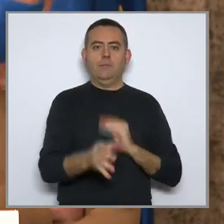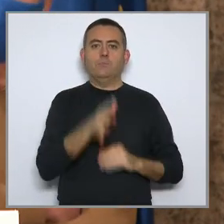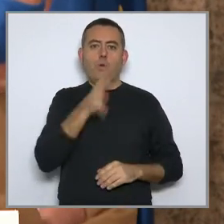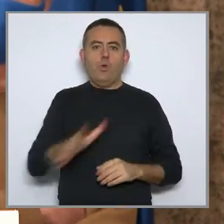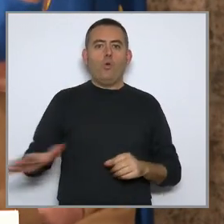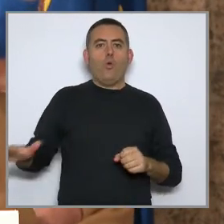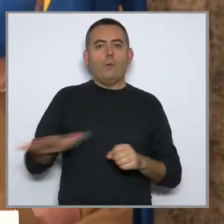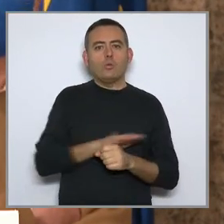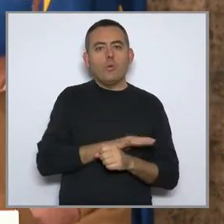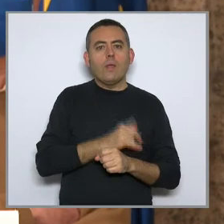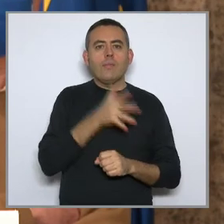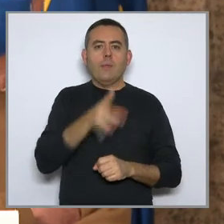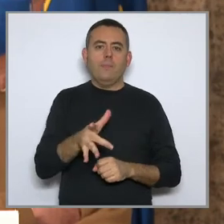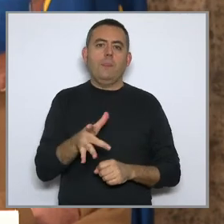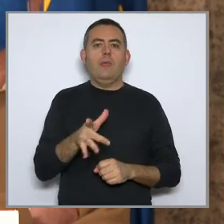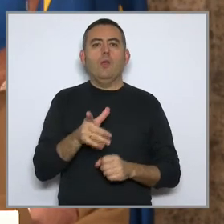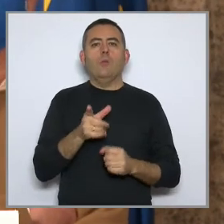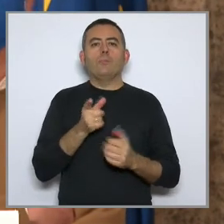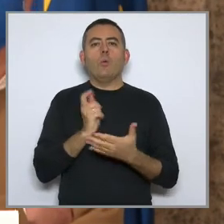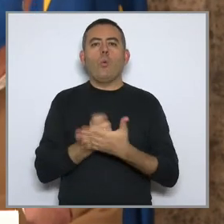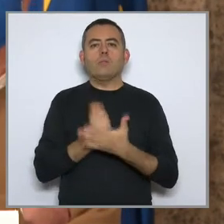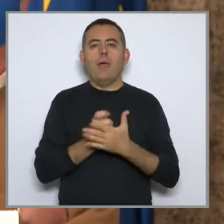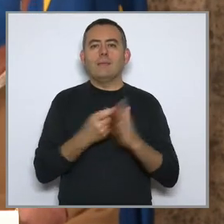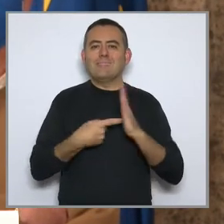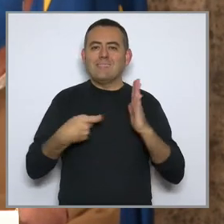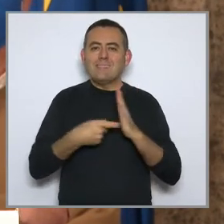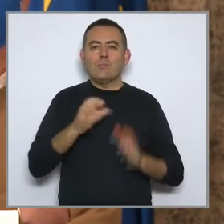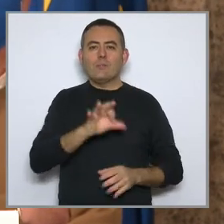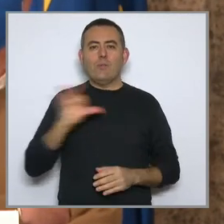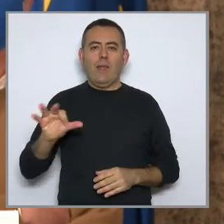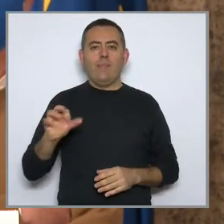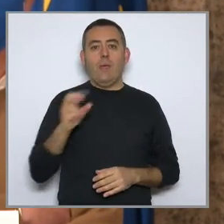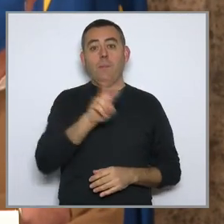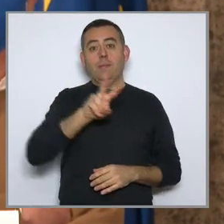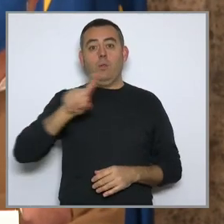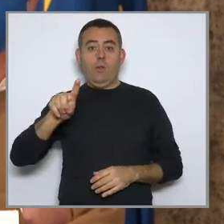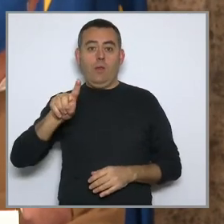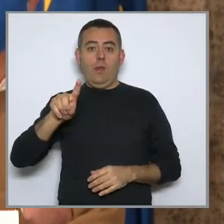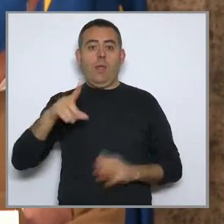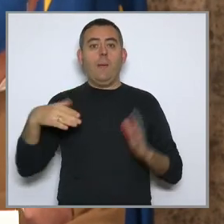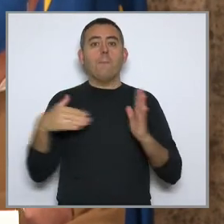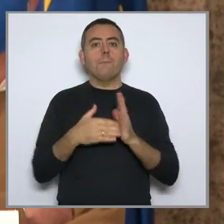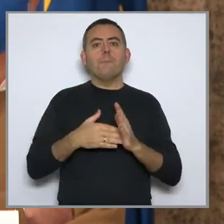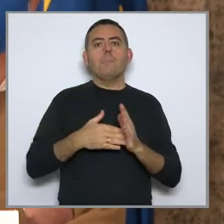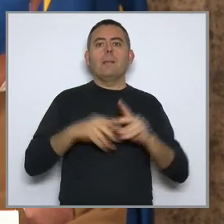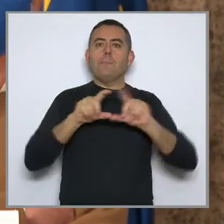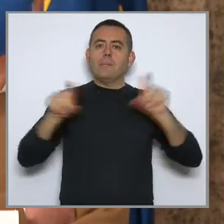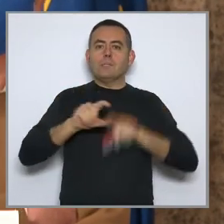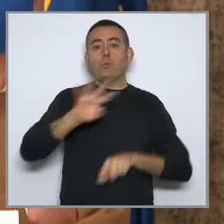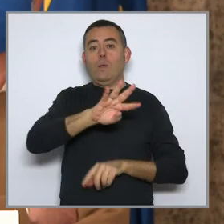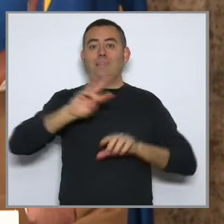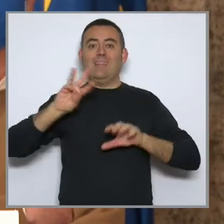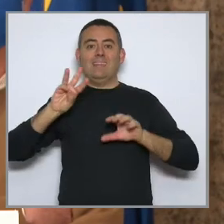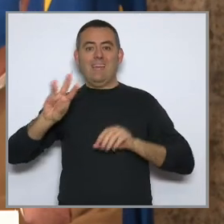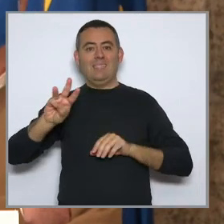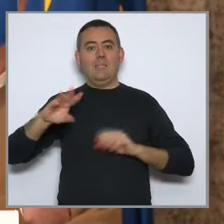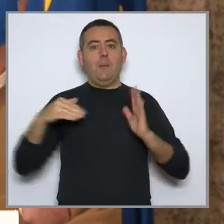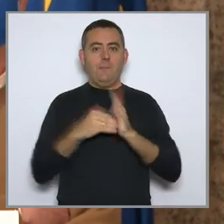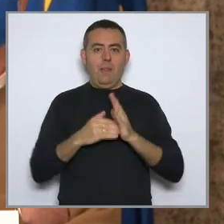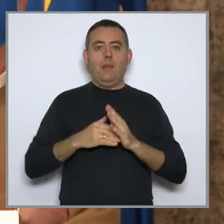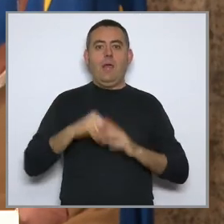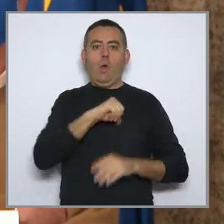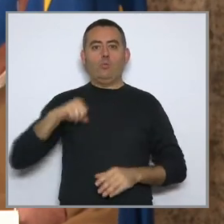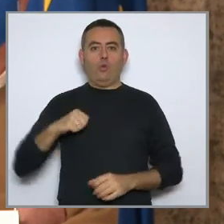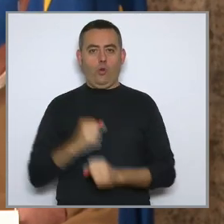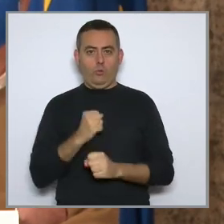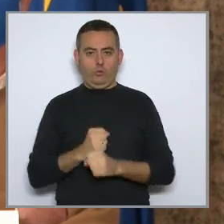las cuotas a la seguridad social de las más de 21.000 empresas y 43.000 autónomos,